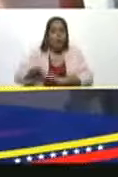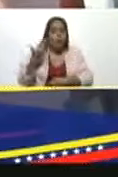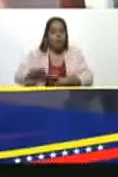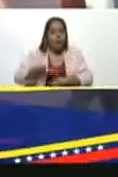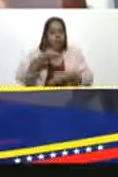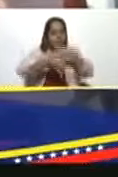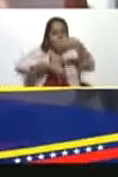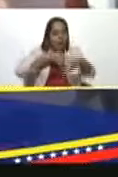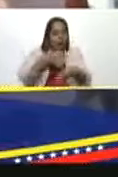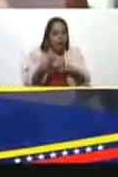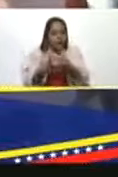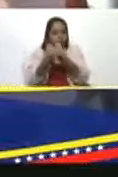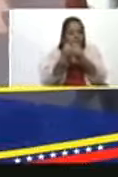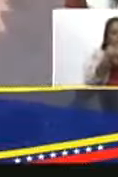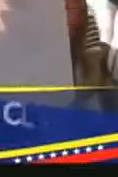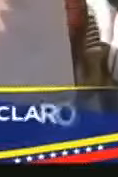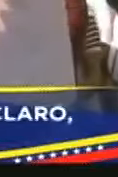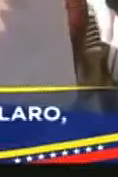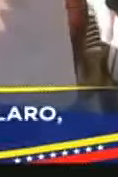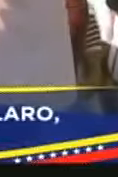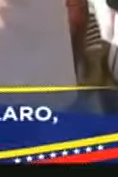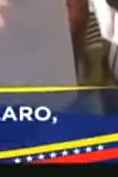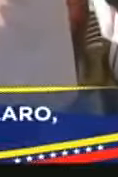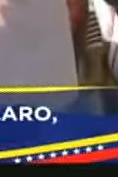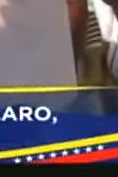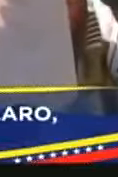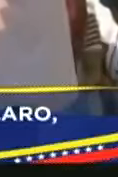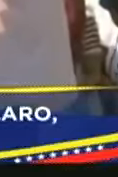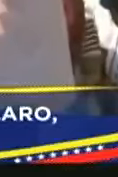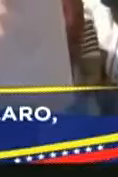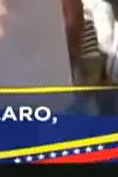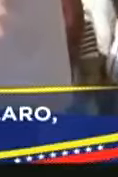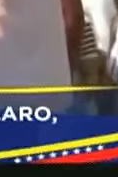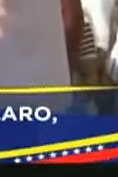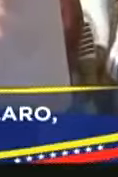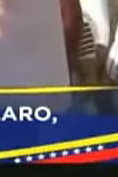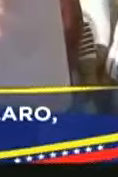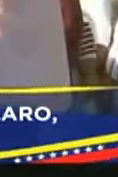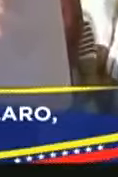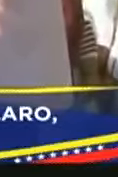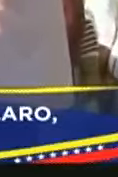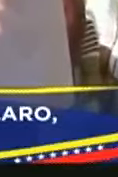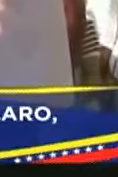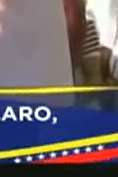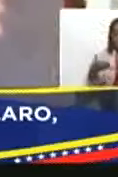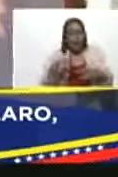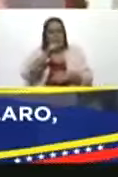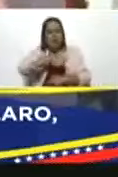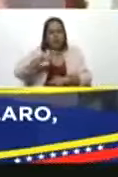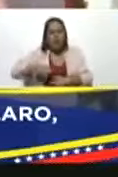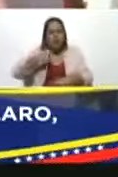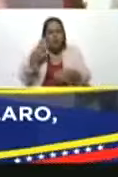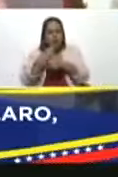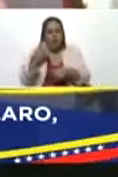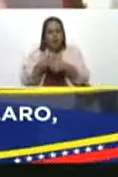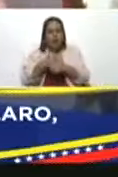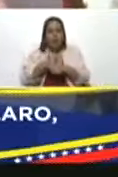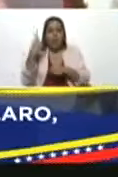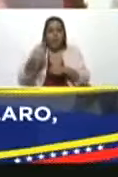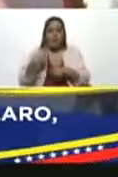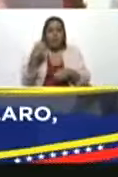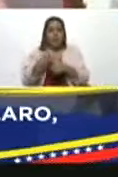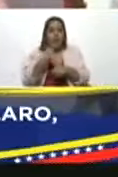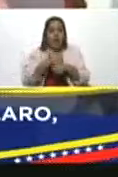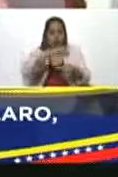conversaba yo con el gobernador, que debemos nosotros ser formadores y pioneros de que todos los productores debemos trabajar con